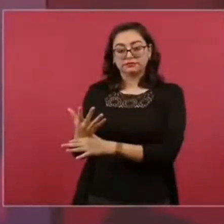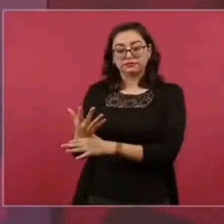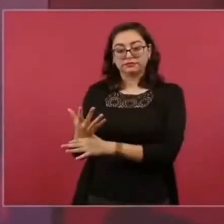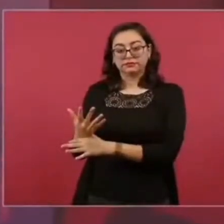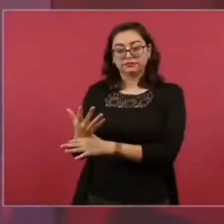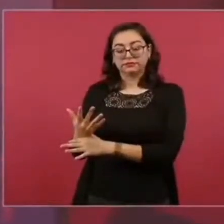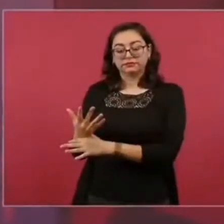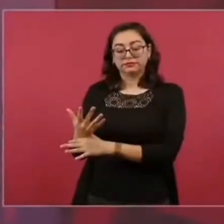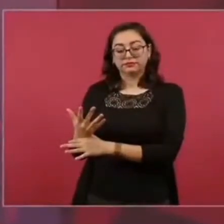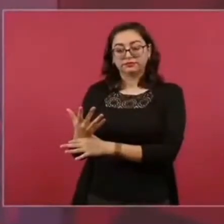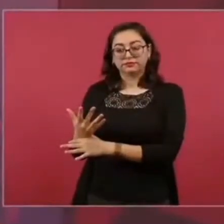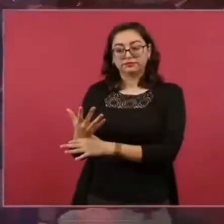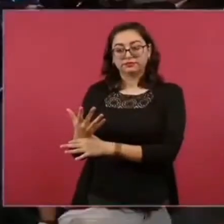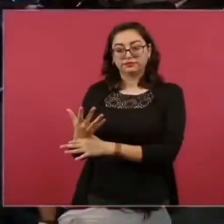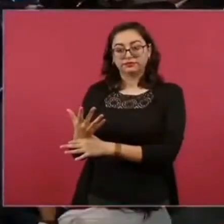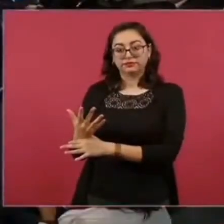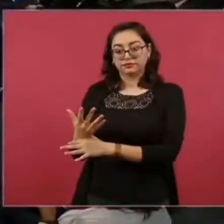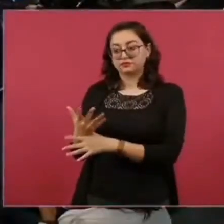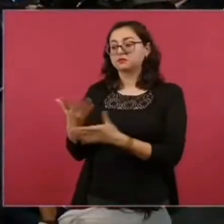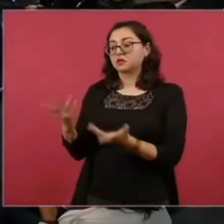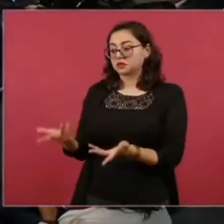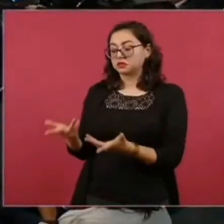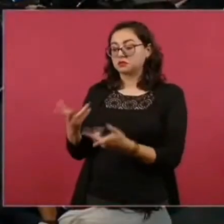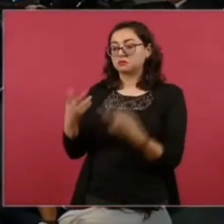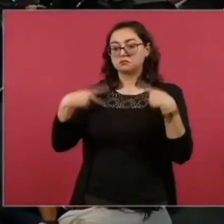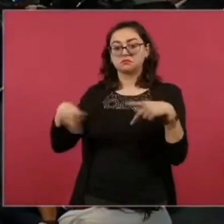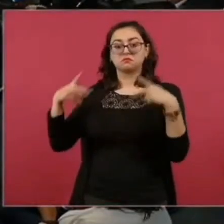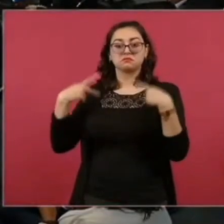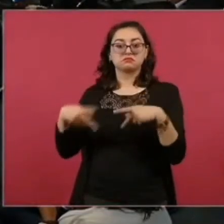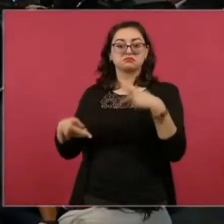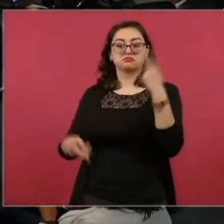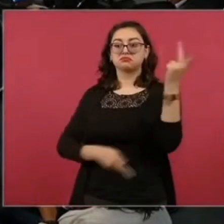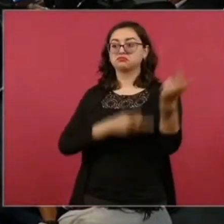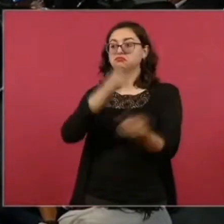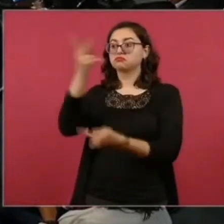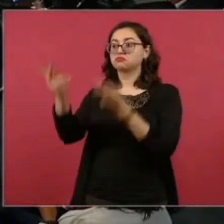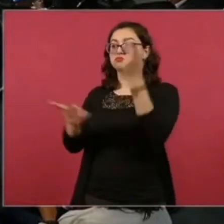está contemplado el que se hagan encuestas.